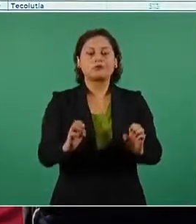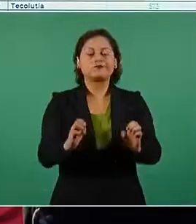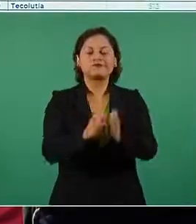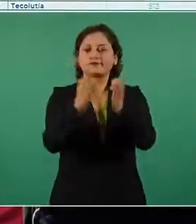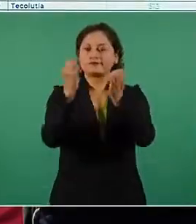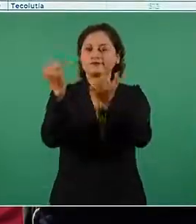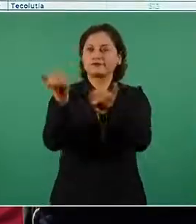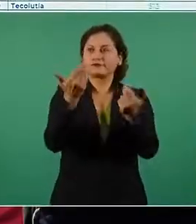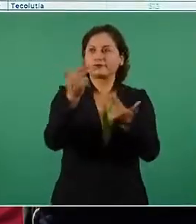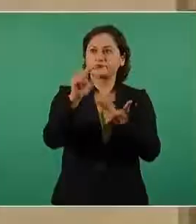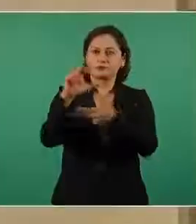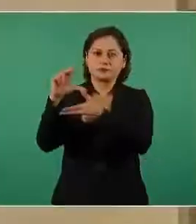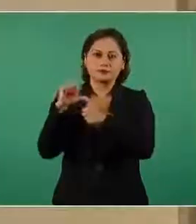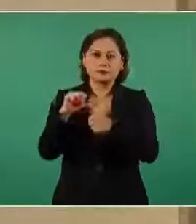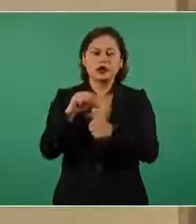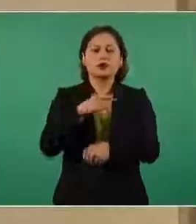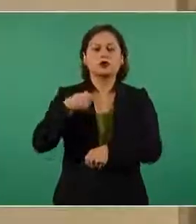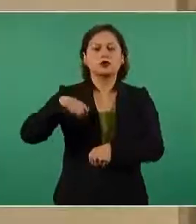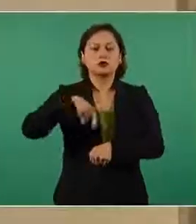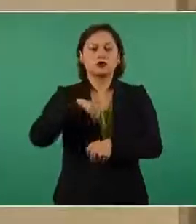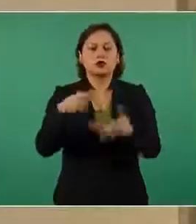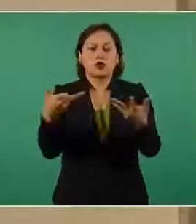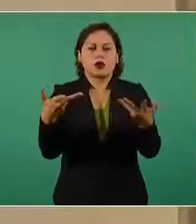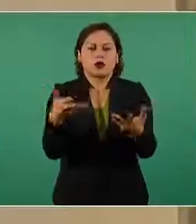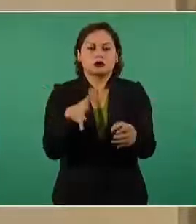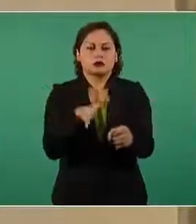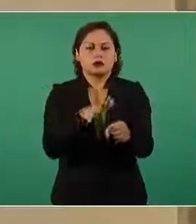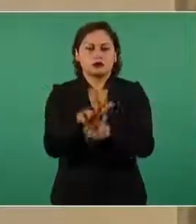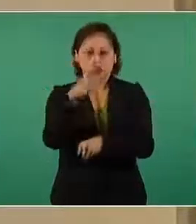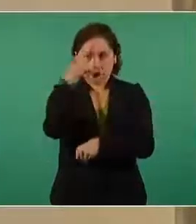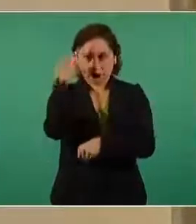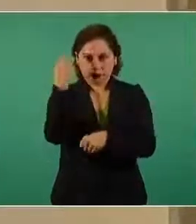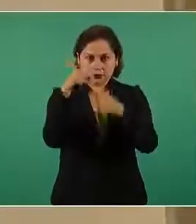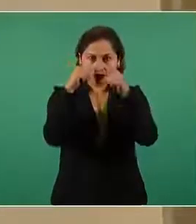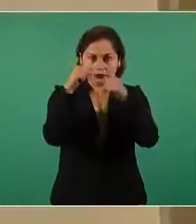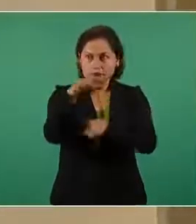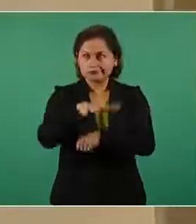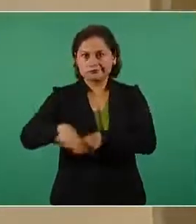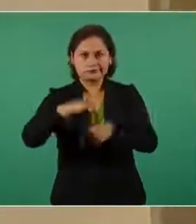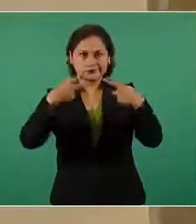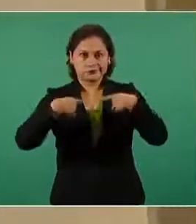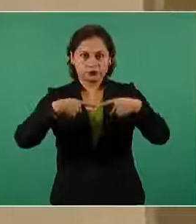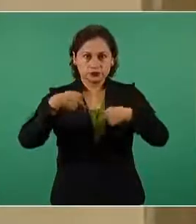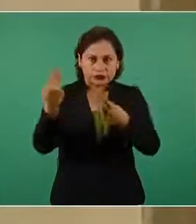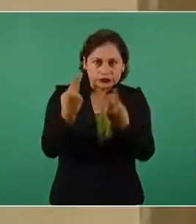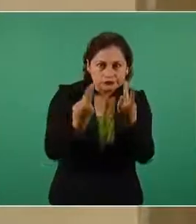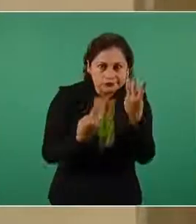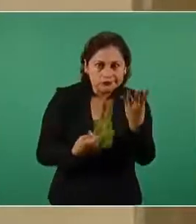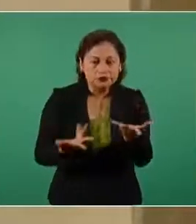se realizaron algunas acciones para atender las necesidades y